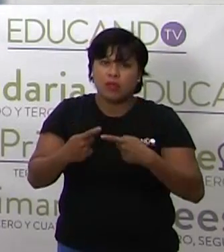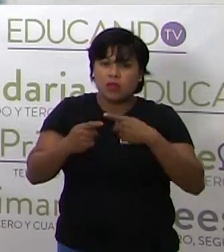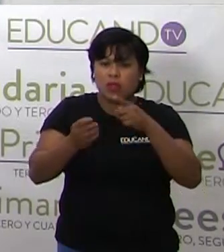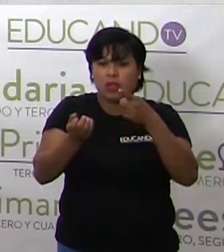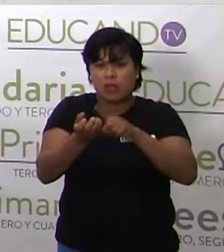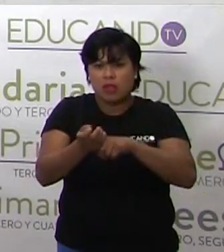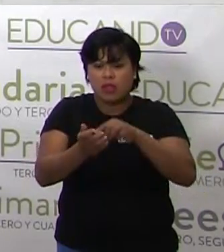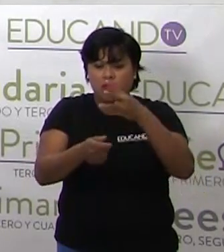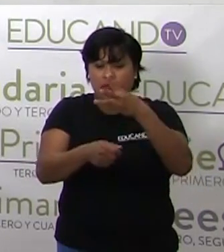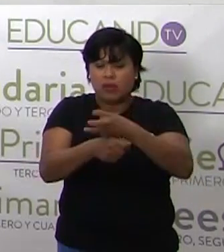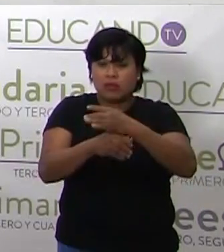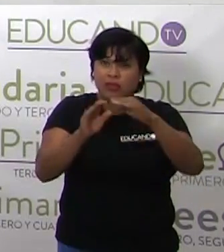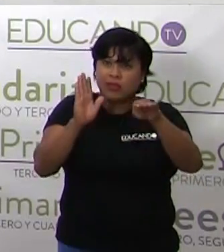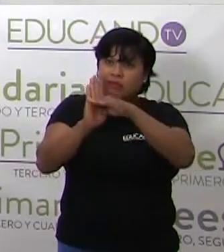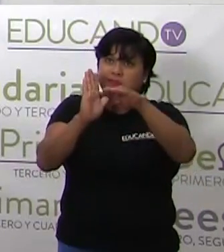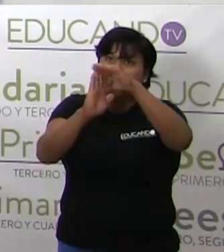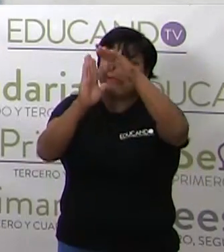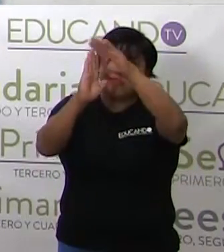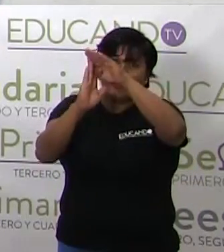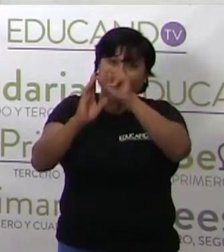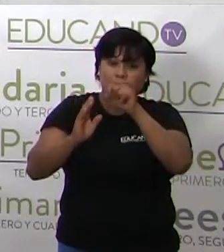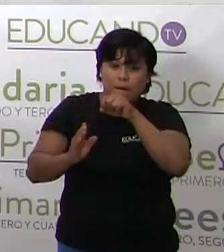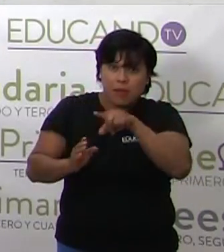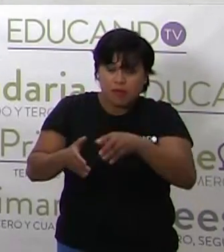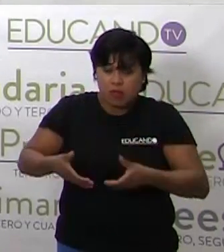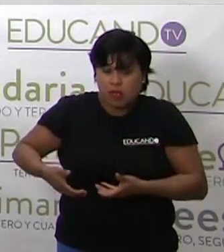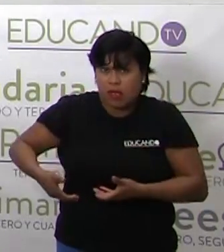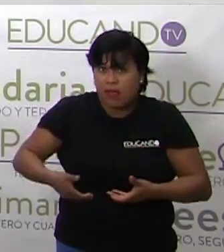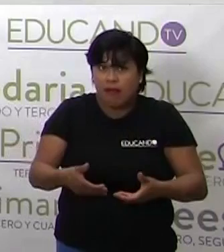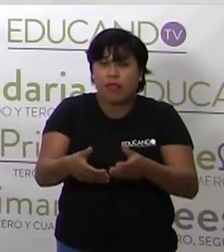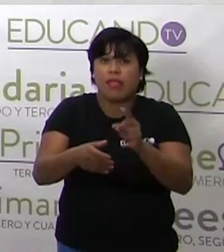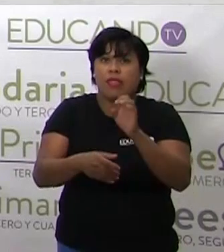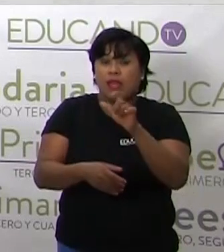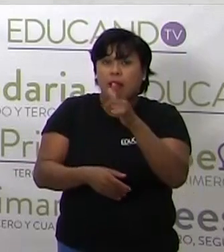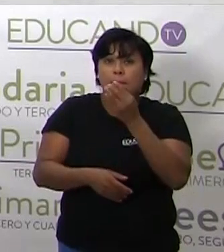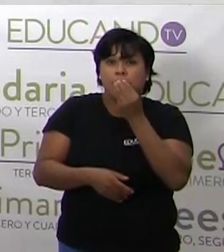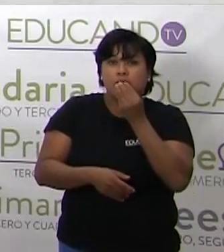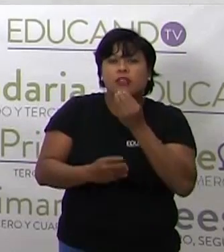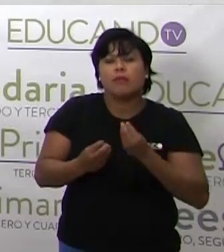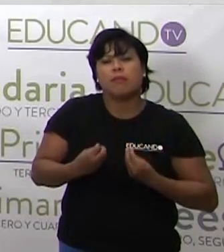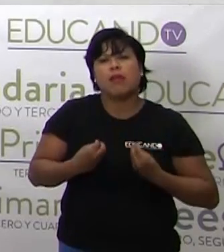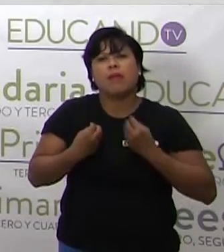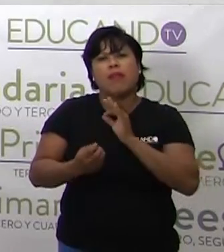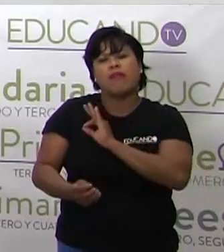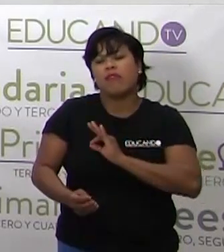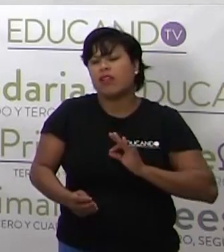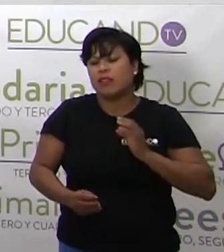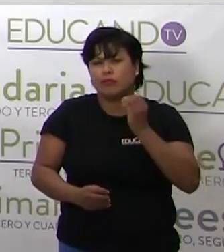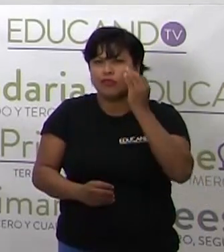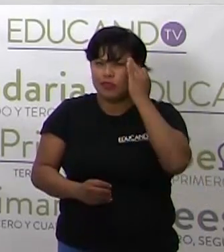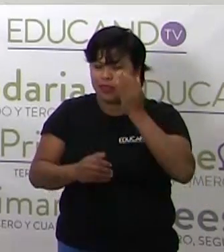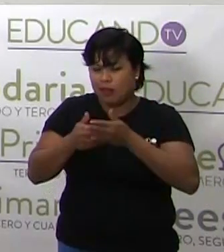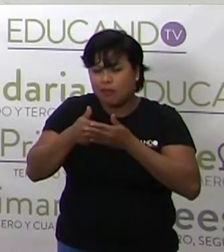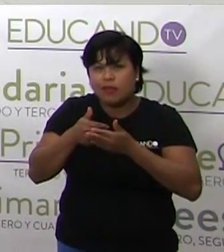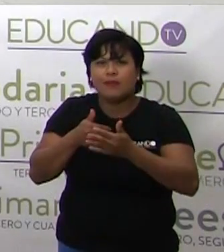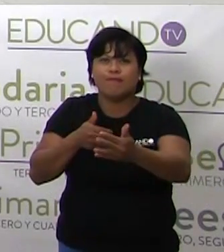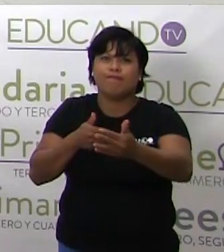el tercer escalón del callejón del beso, vivirá feliz por mucho tiempo.